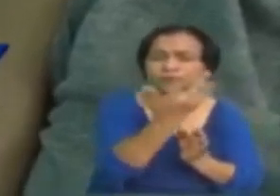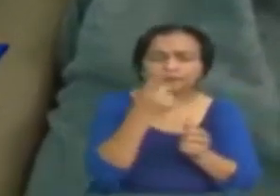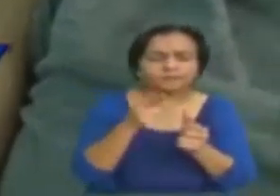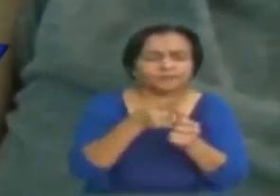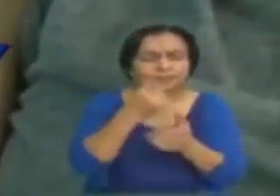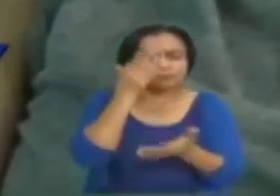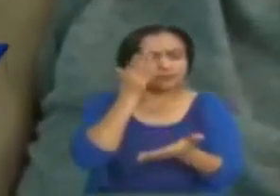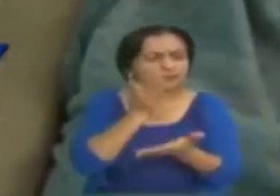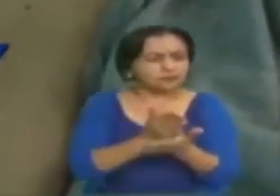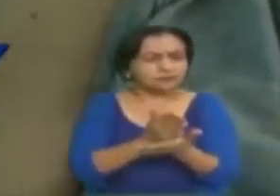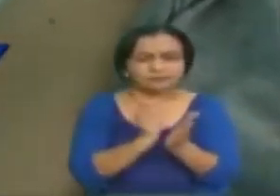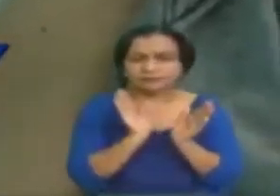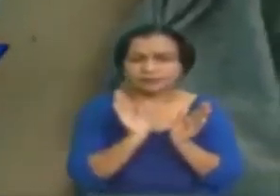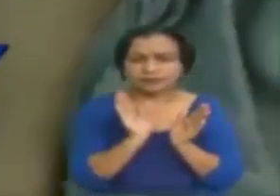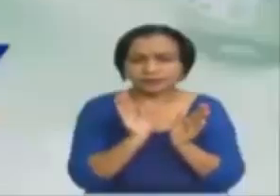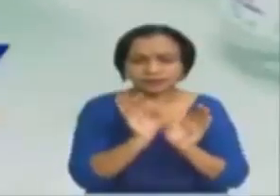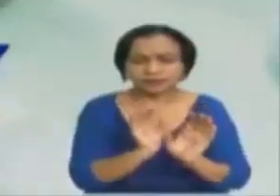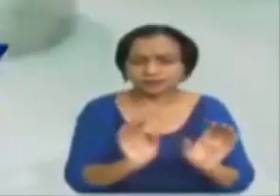en joe's altamirano